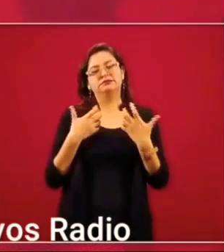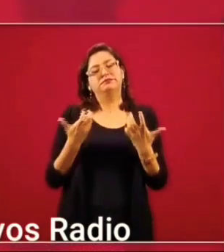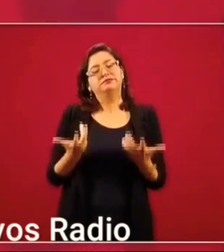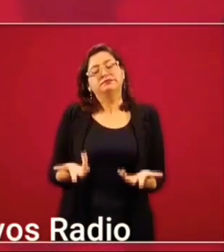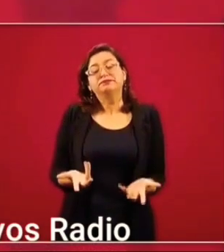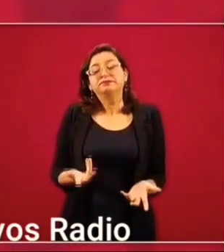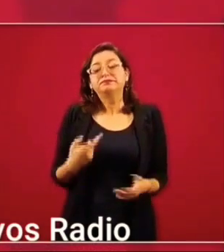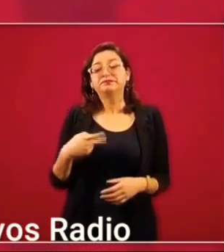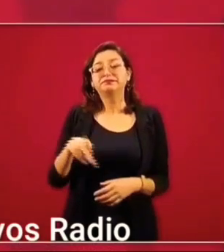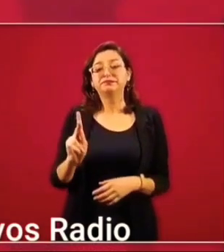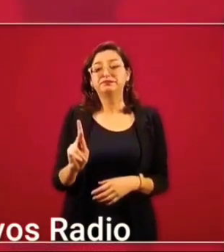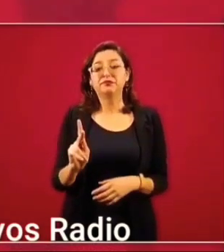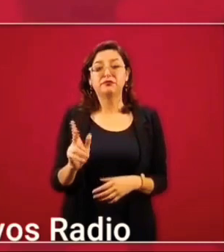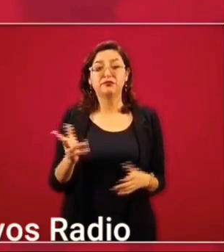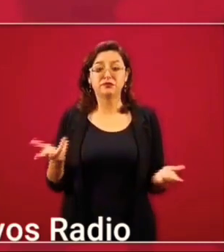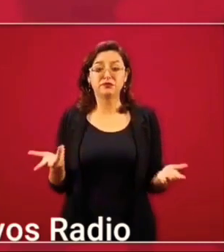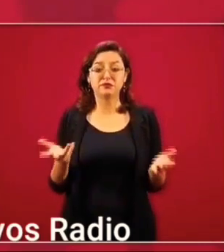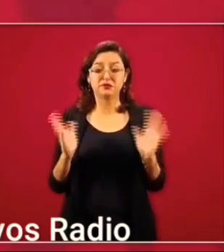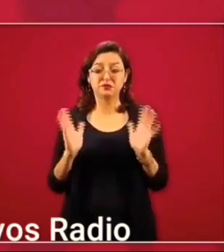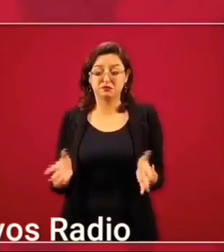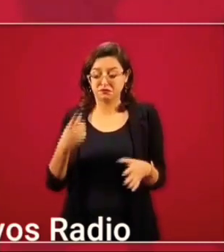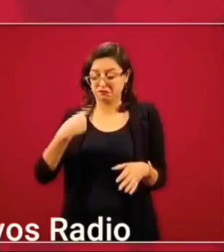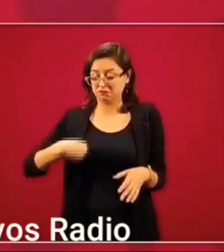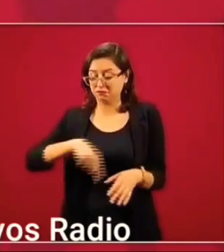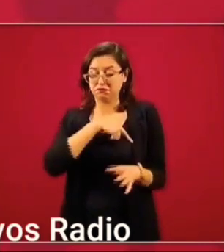Pero aquí está el ejemplo.